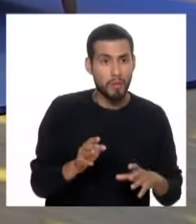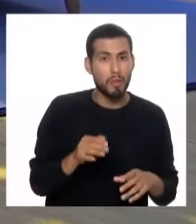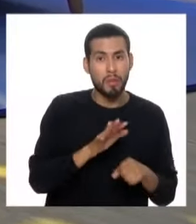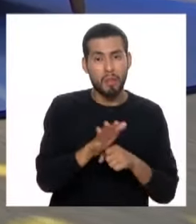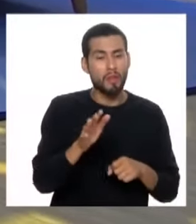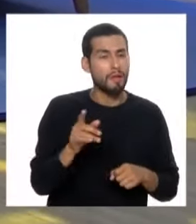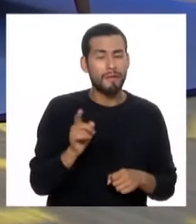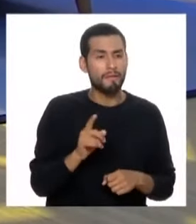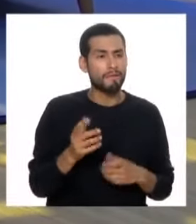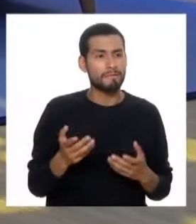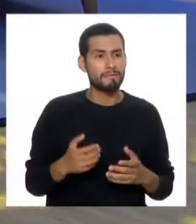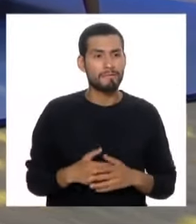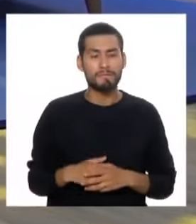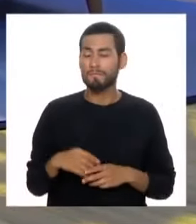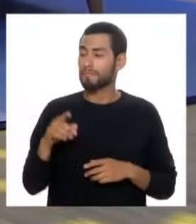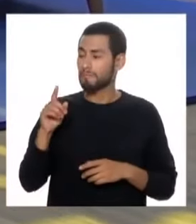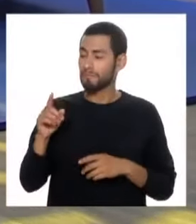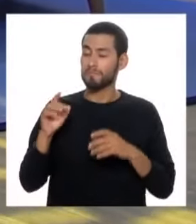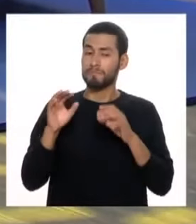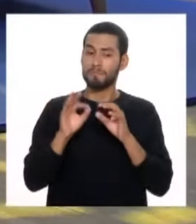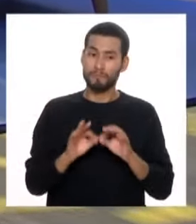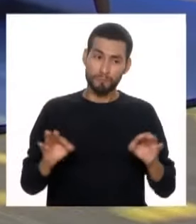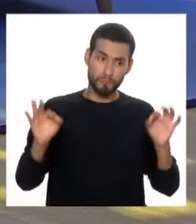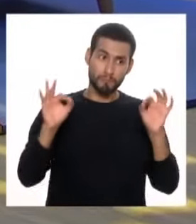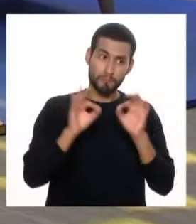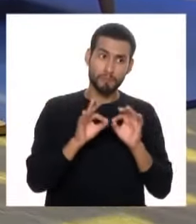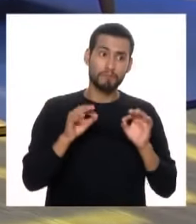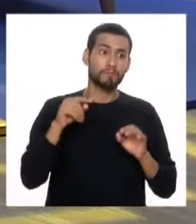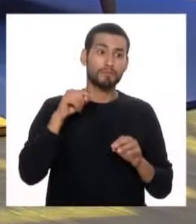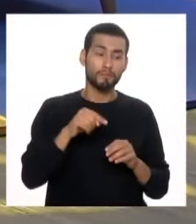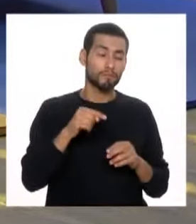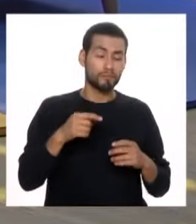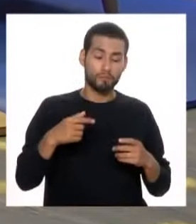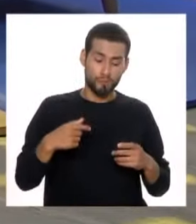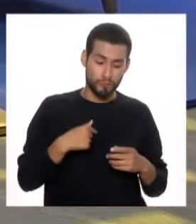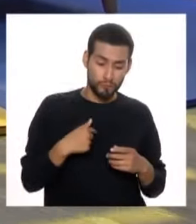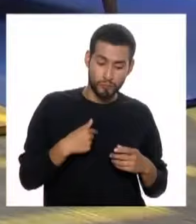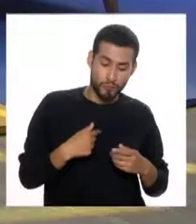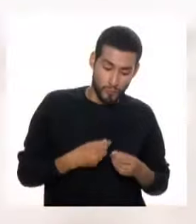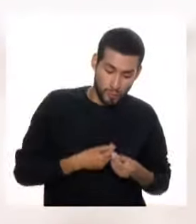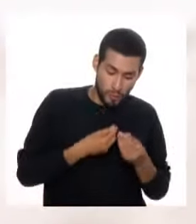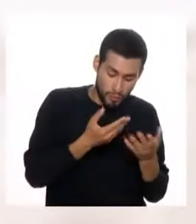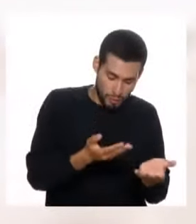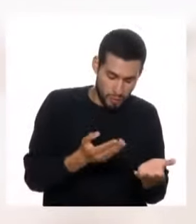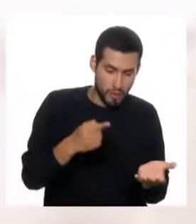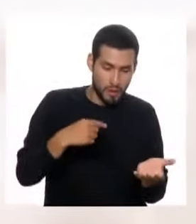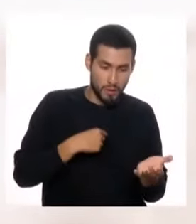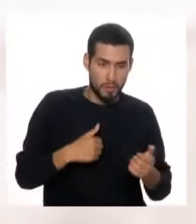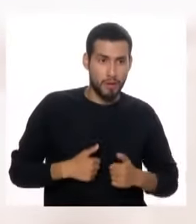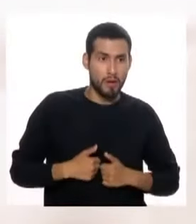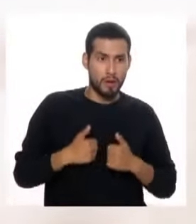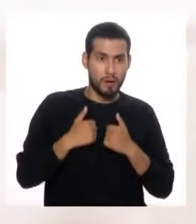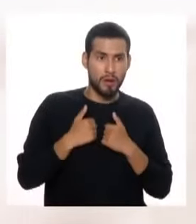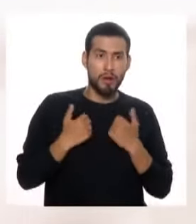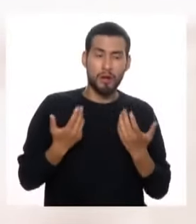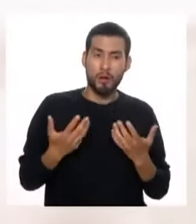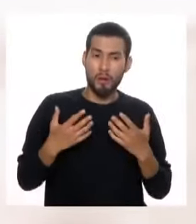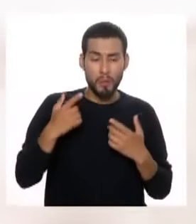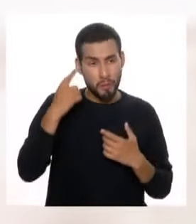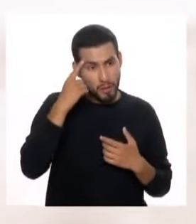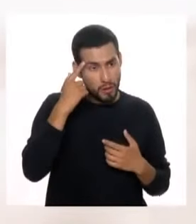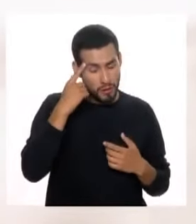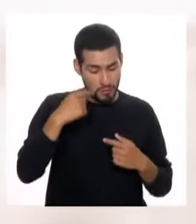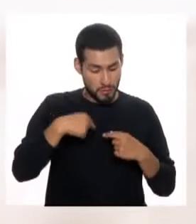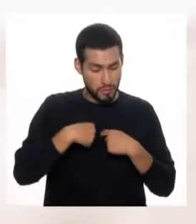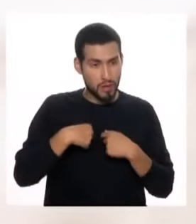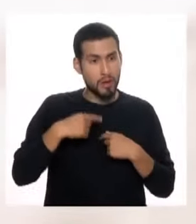ha salvado la posibilidad. Y algo importante, el que dona, por tanto, se cuida. Tiene estilos de vida sano, pensando en sí